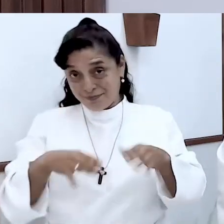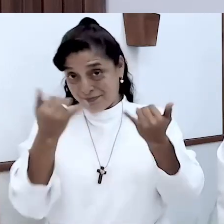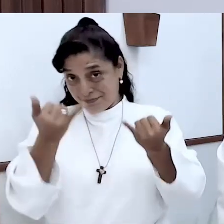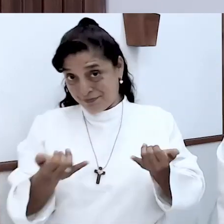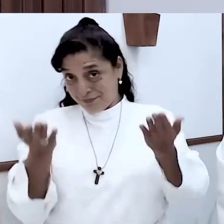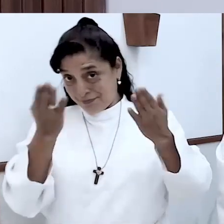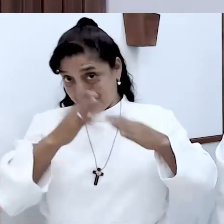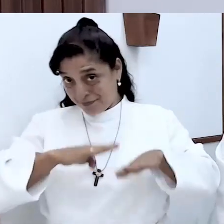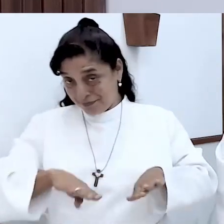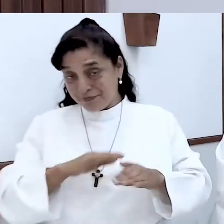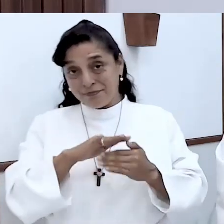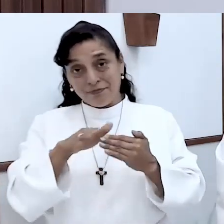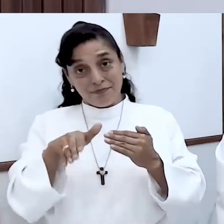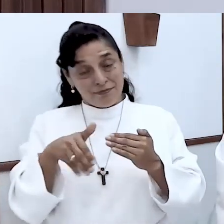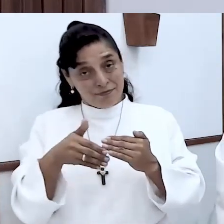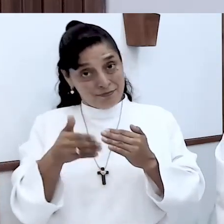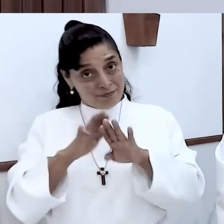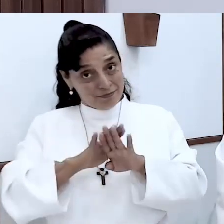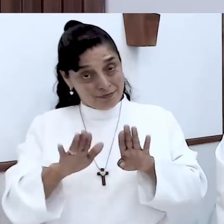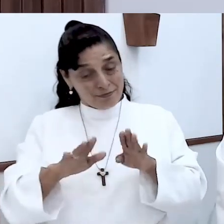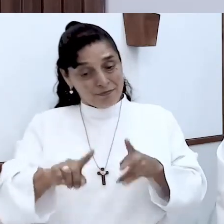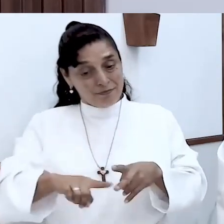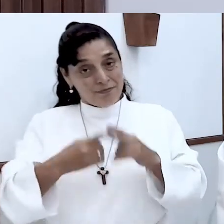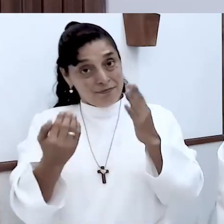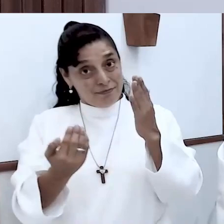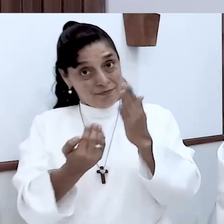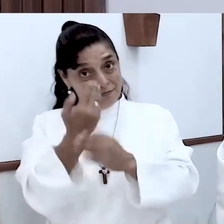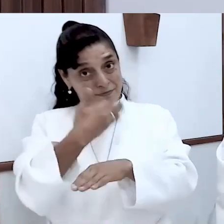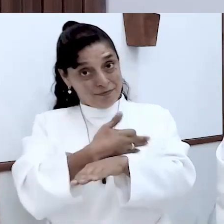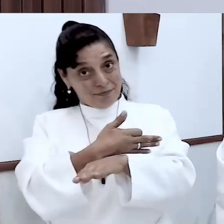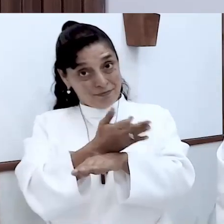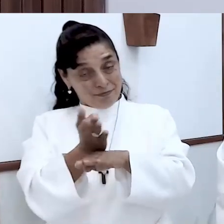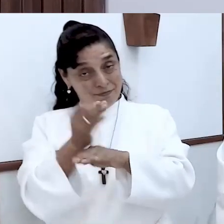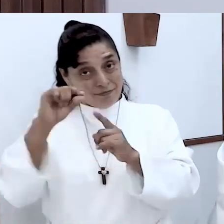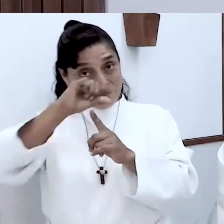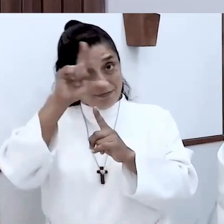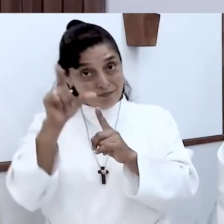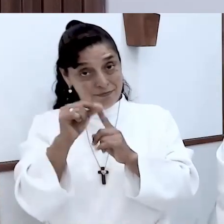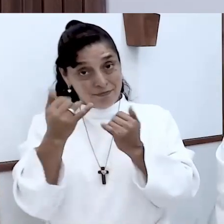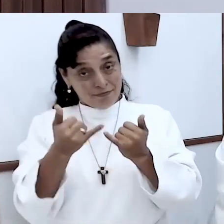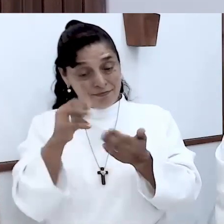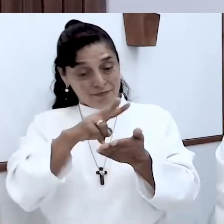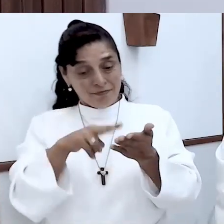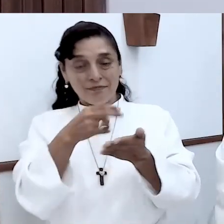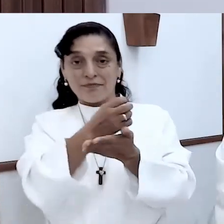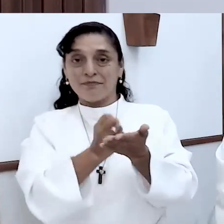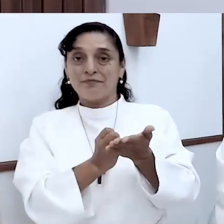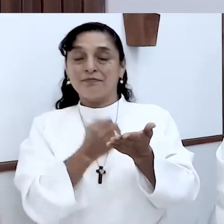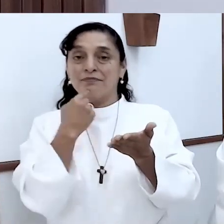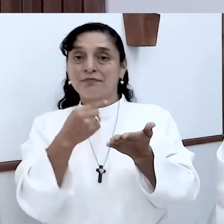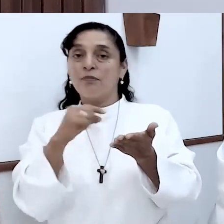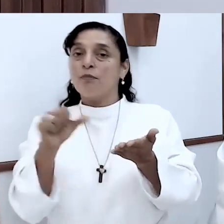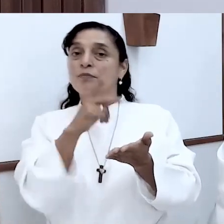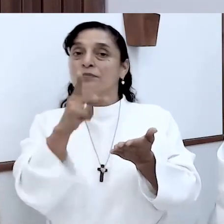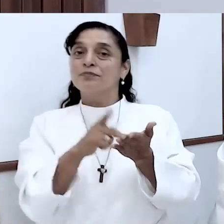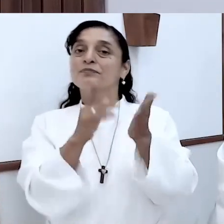y todo lo que sigue, pues el Evangelio nos presenta nuevamente a